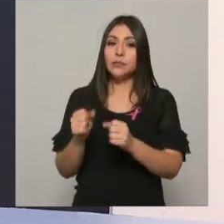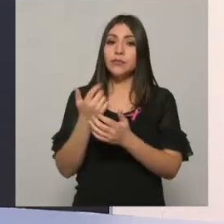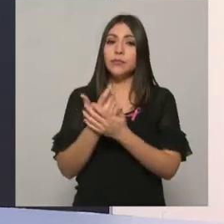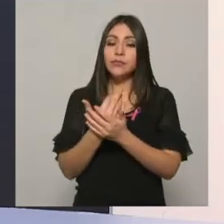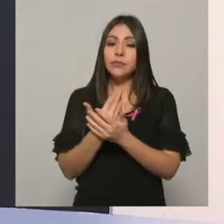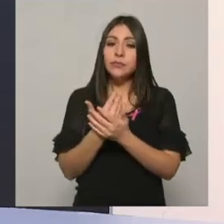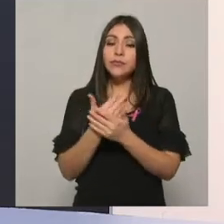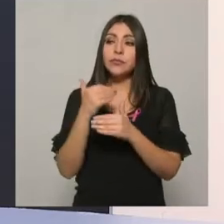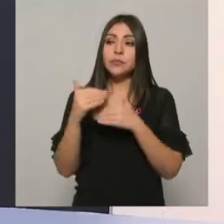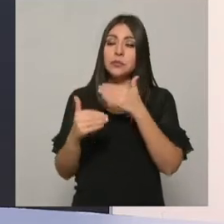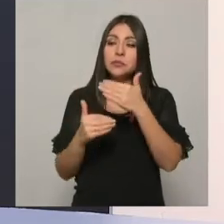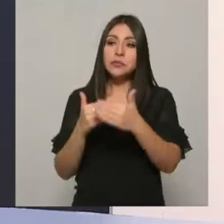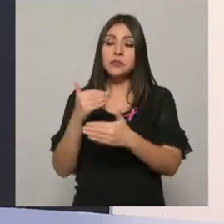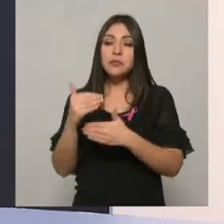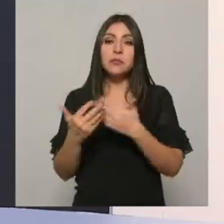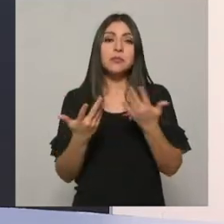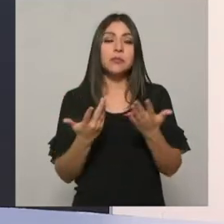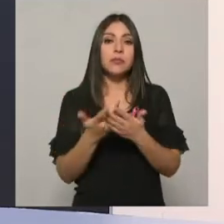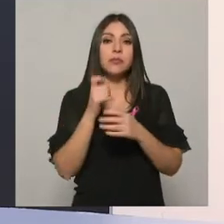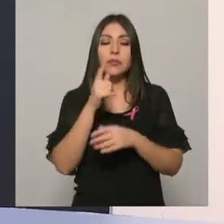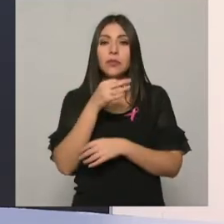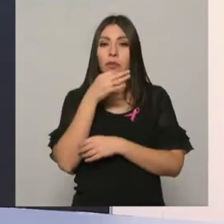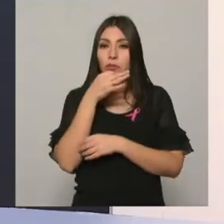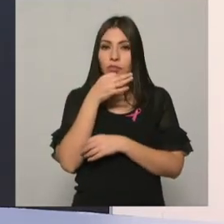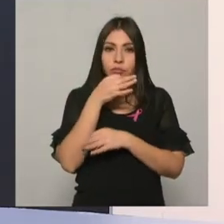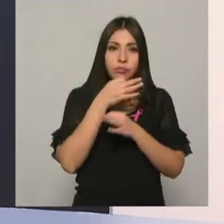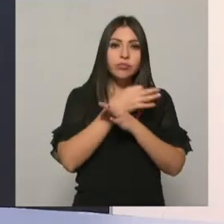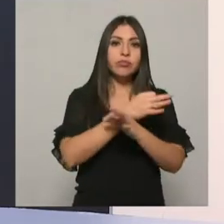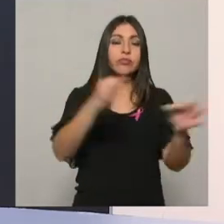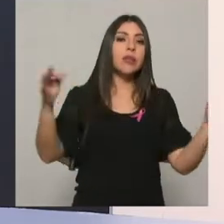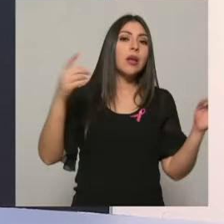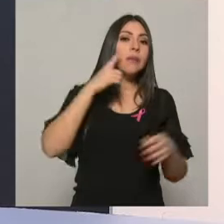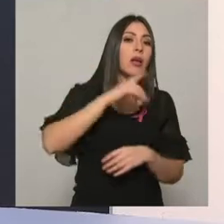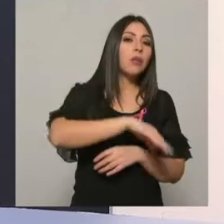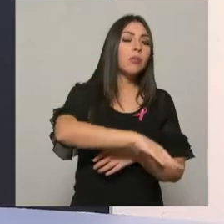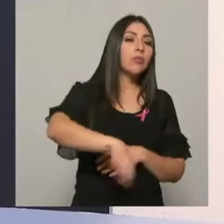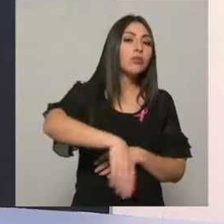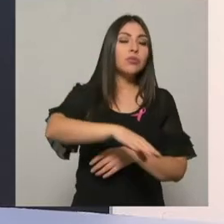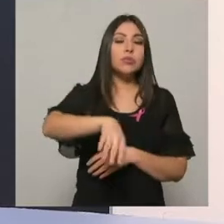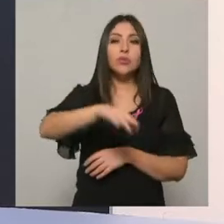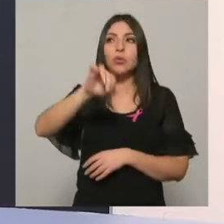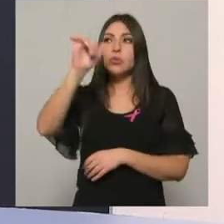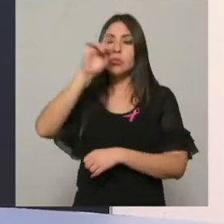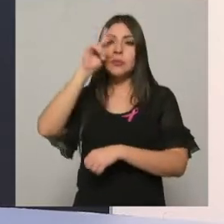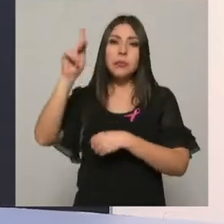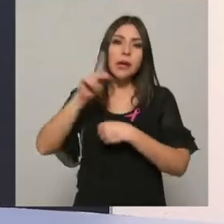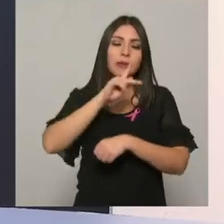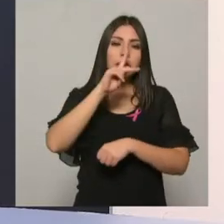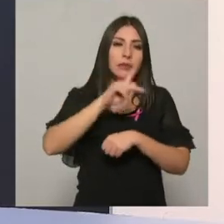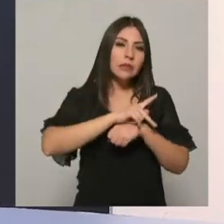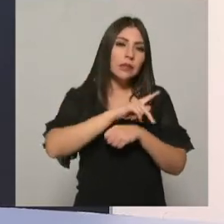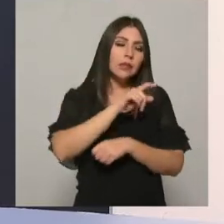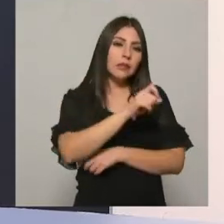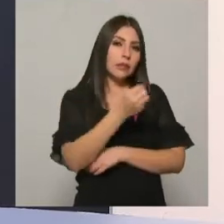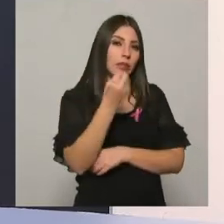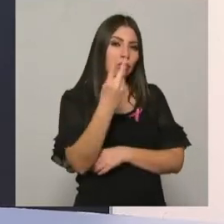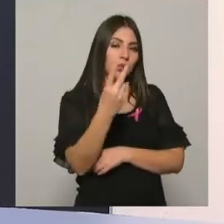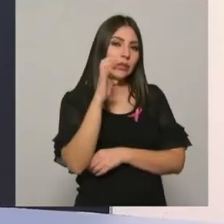de acuerdo a esta ficha emitida por la Interpol para la localización y captura inmediata de estos